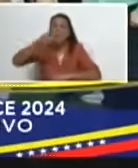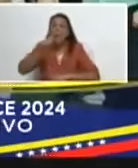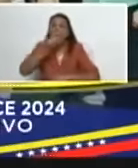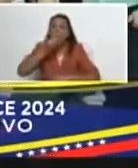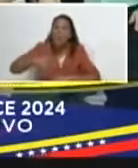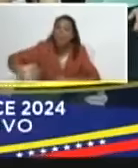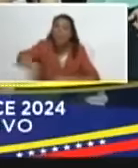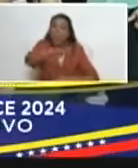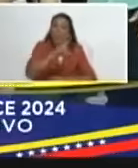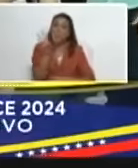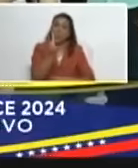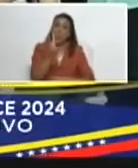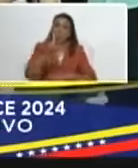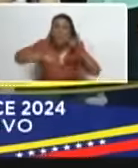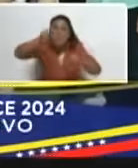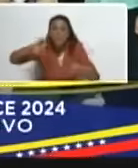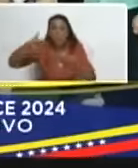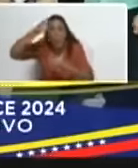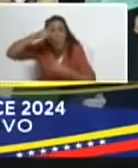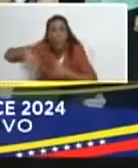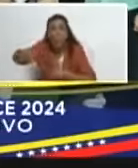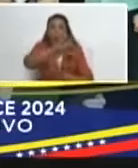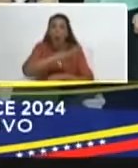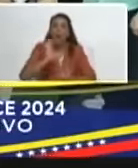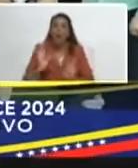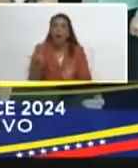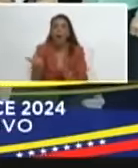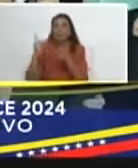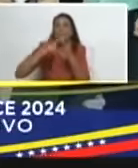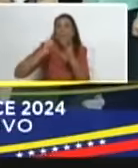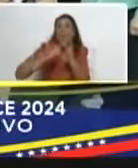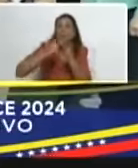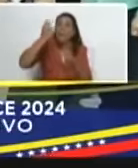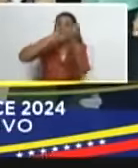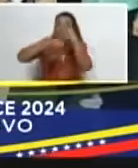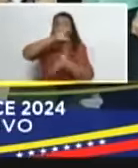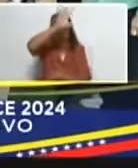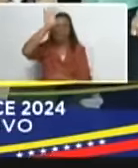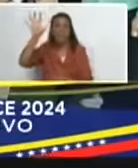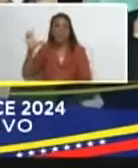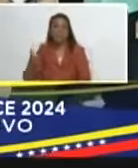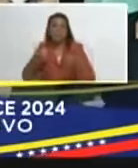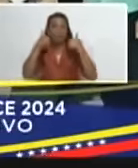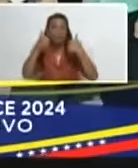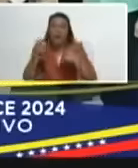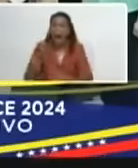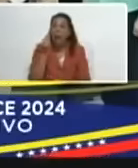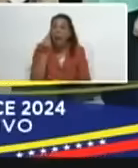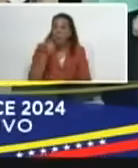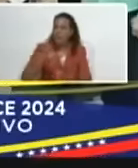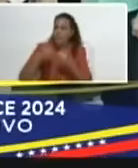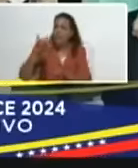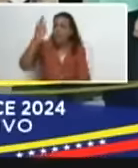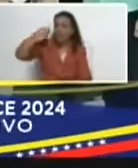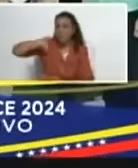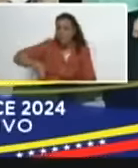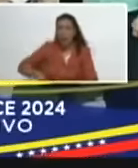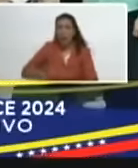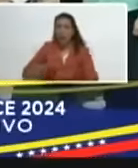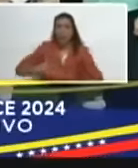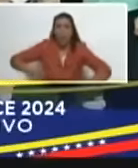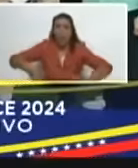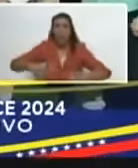necesidades internas del país y en segundo lugar exporte, que genere bienes, servicios,